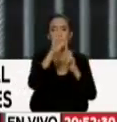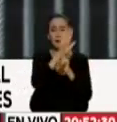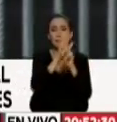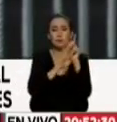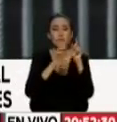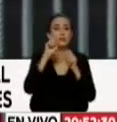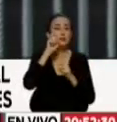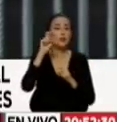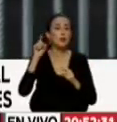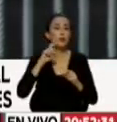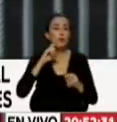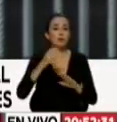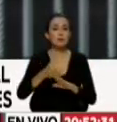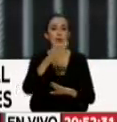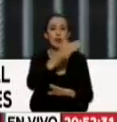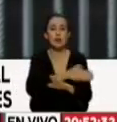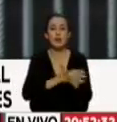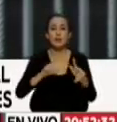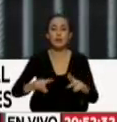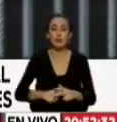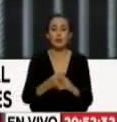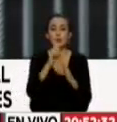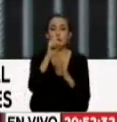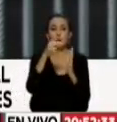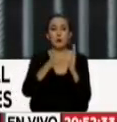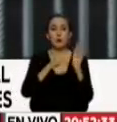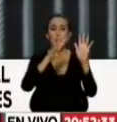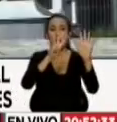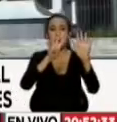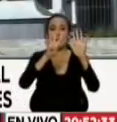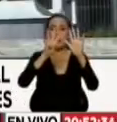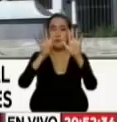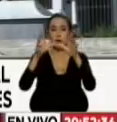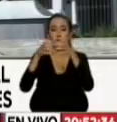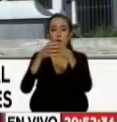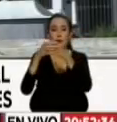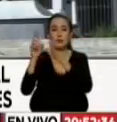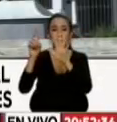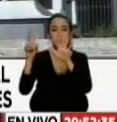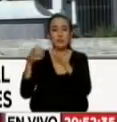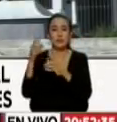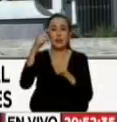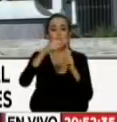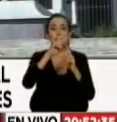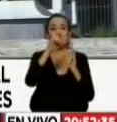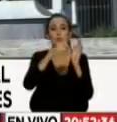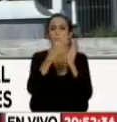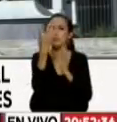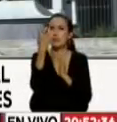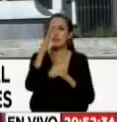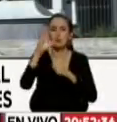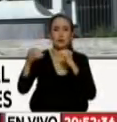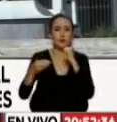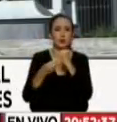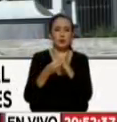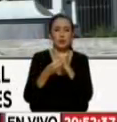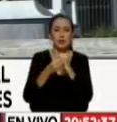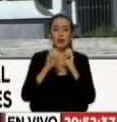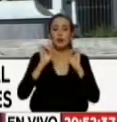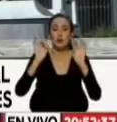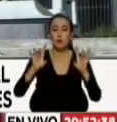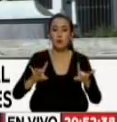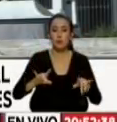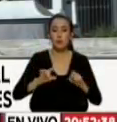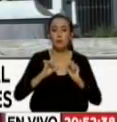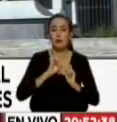3.677 abusos sexuales desde 1946 hasta 2014, hechos que se suman a los casos de Australia,